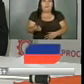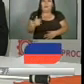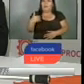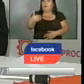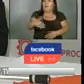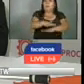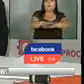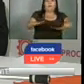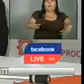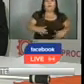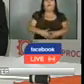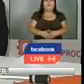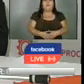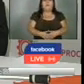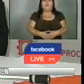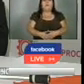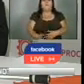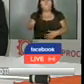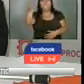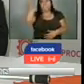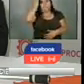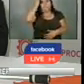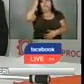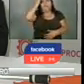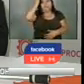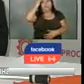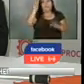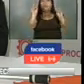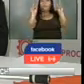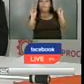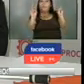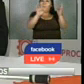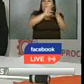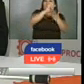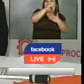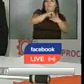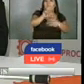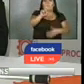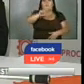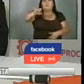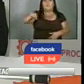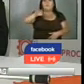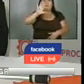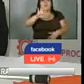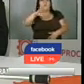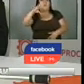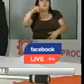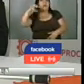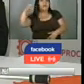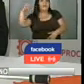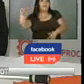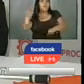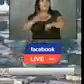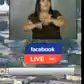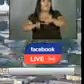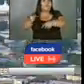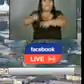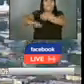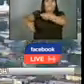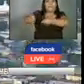año y existía una proyección de 1.500 millones de dólares de inversión.